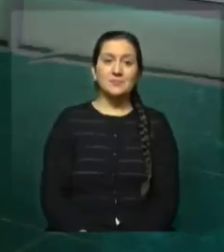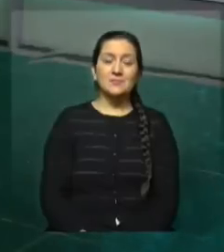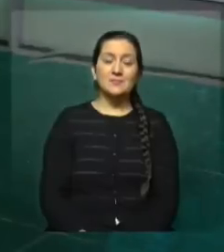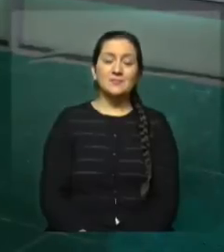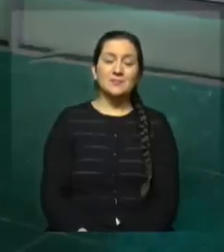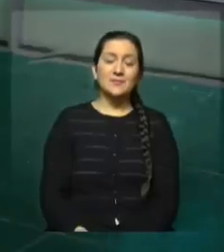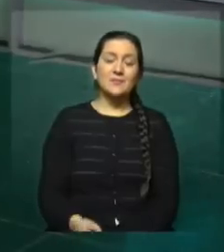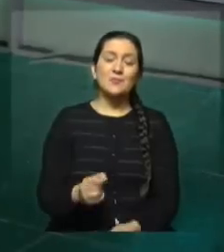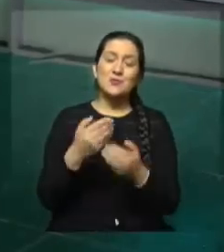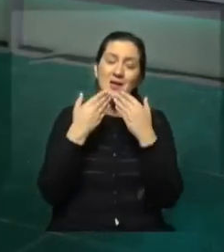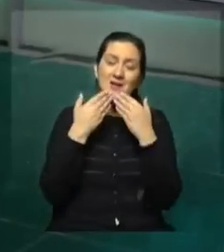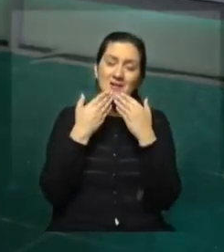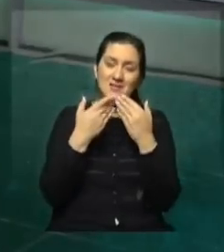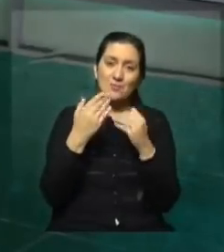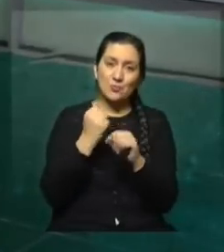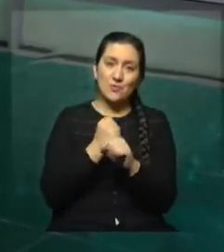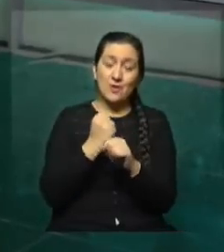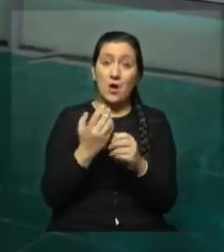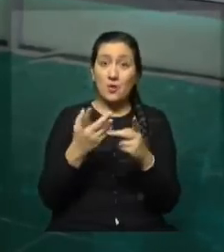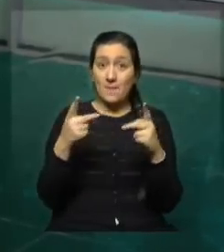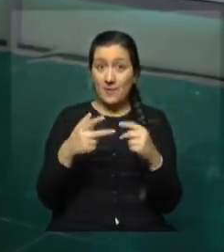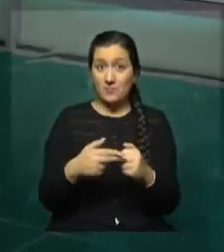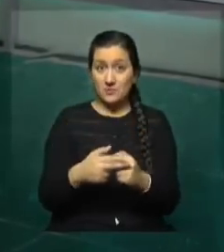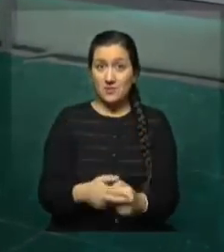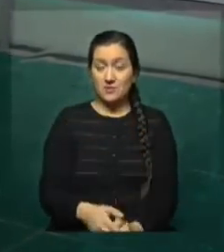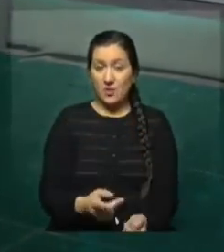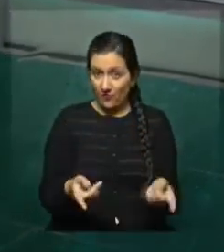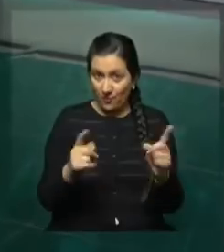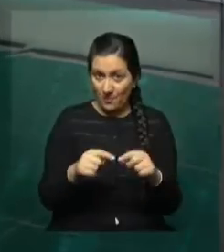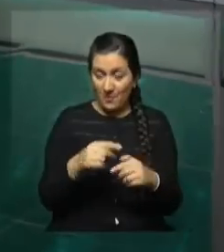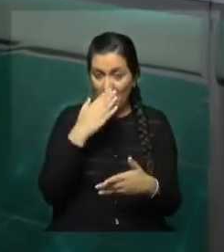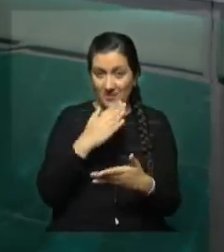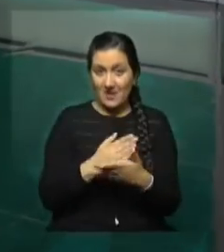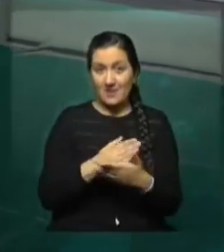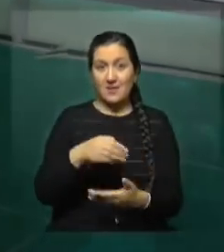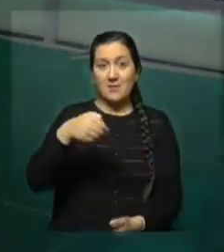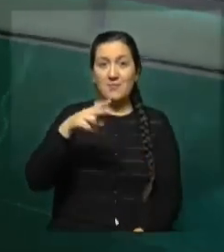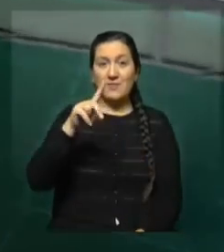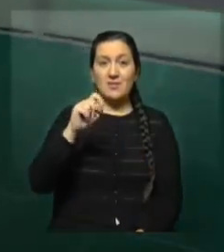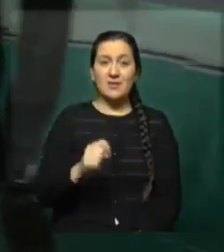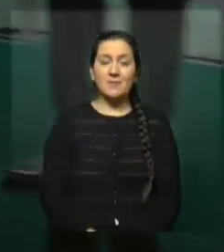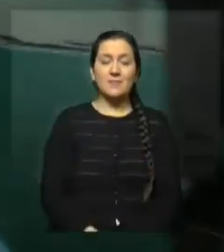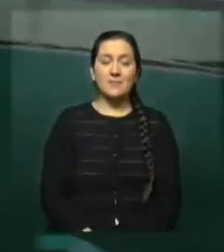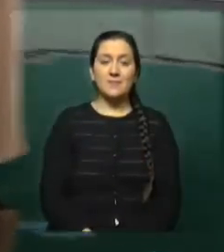entonces Gracias Juan Pablo por tu trabajo hacemos una pausa muy breve ya venimos para el tramo final de noticias